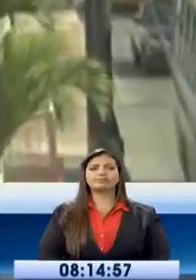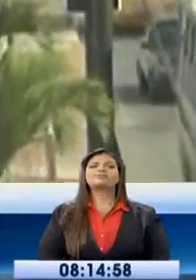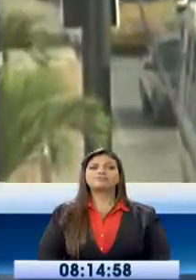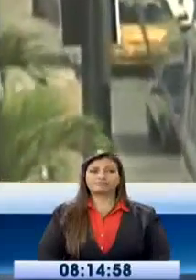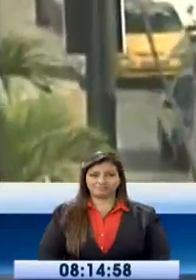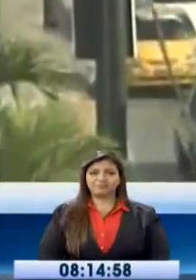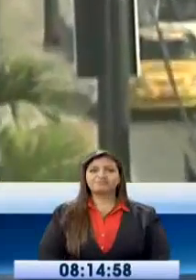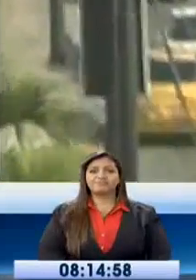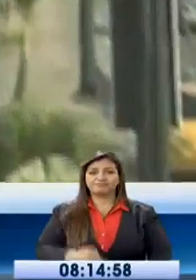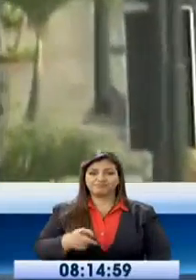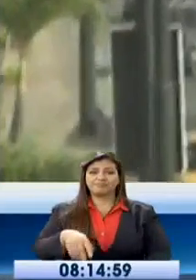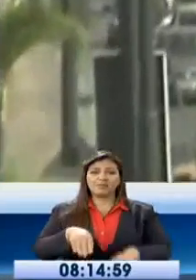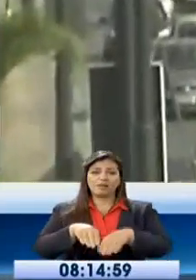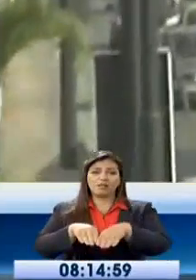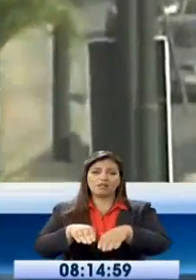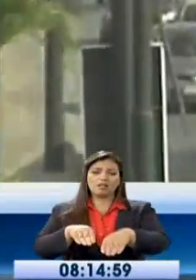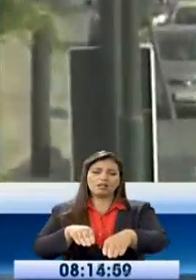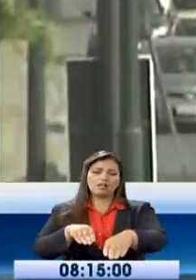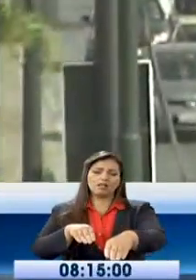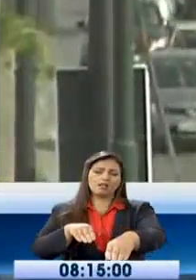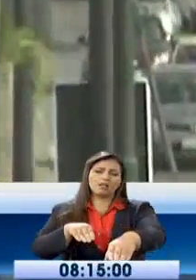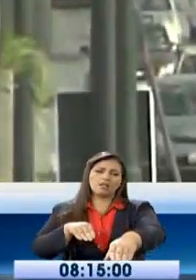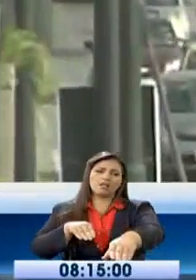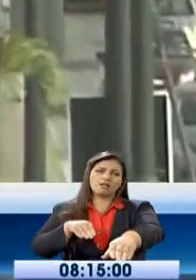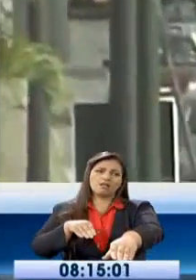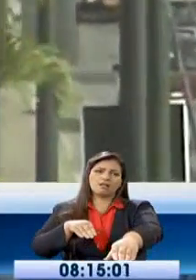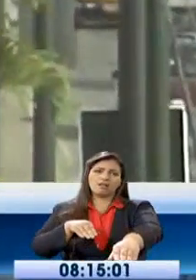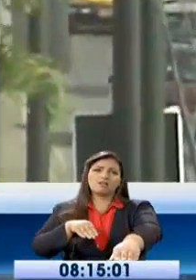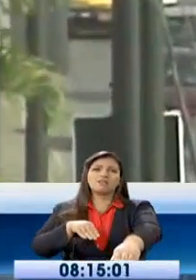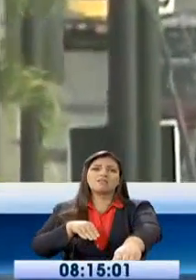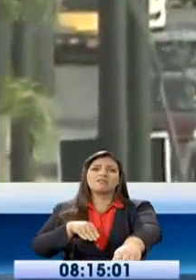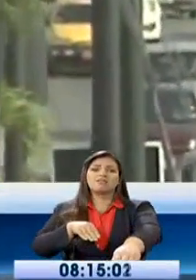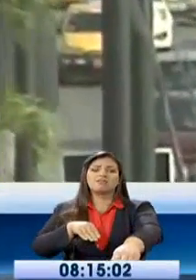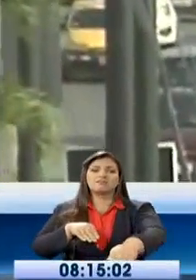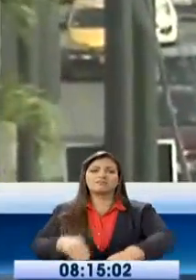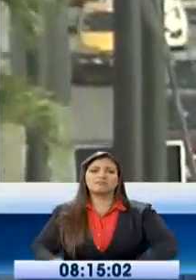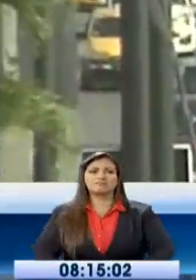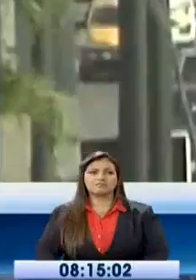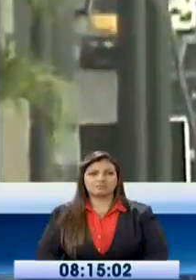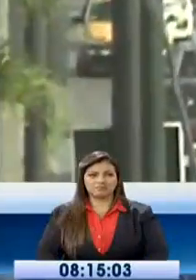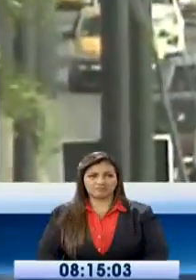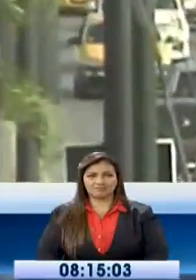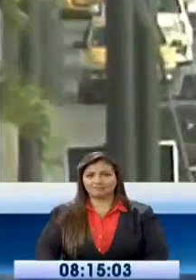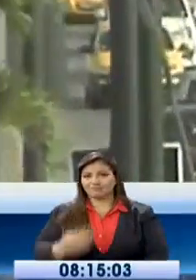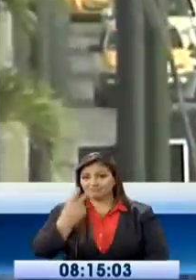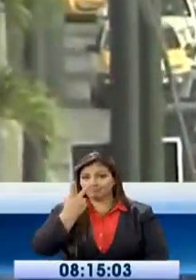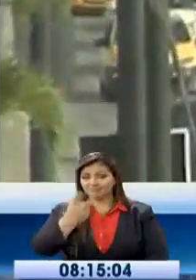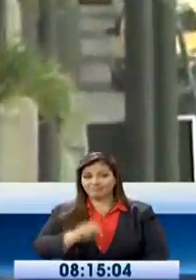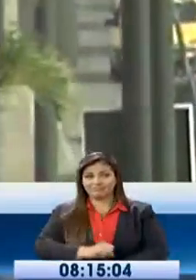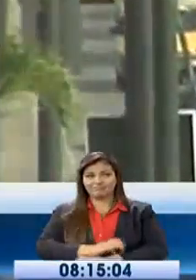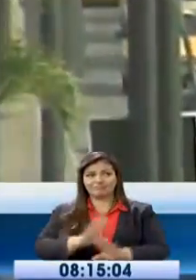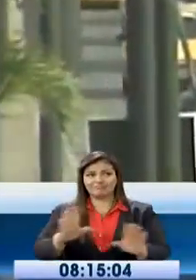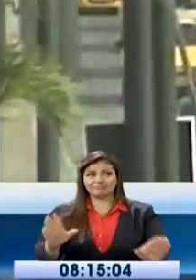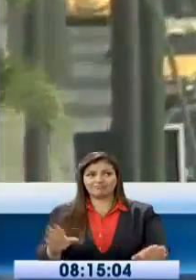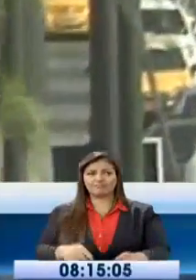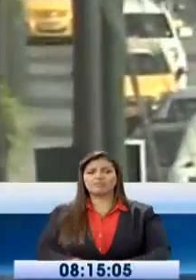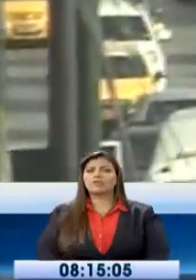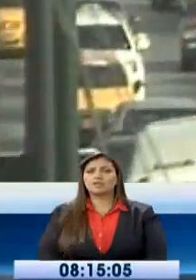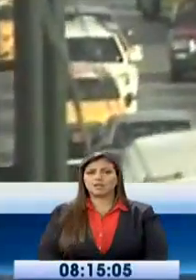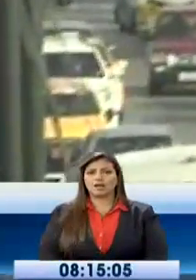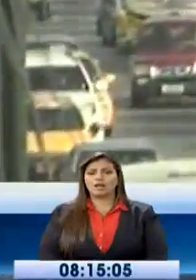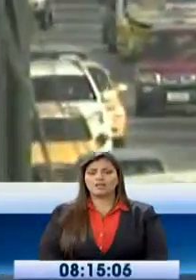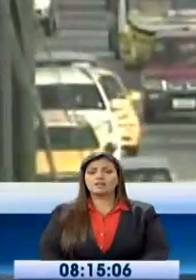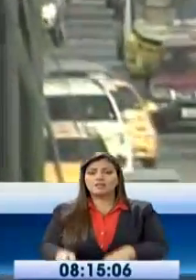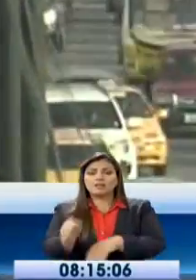el origen de este tráfico, el cuello de botella. Ahí estamos viendo entonces justamente a la bajada del puente